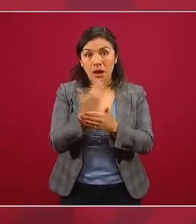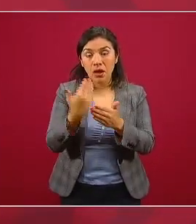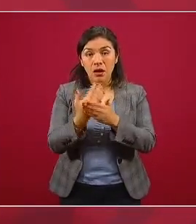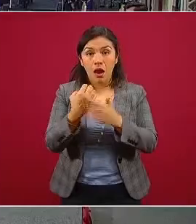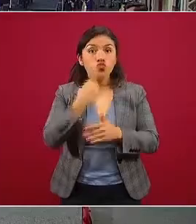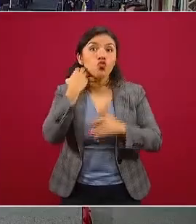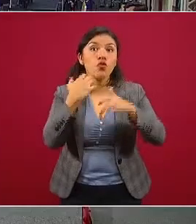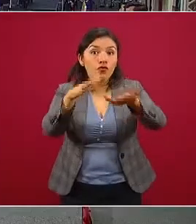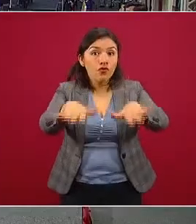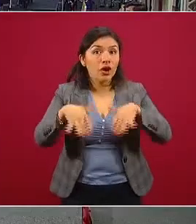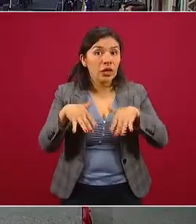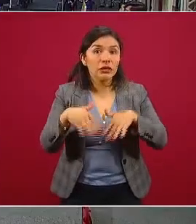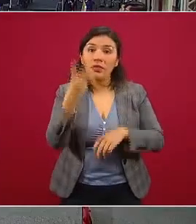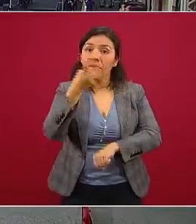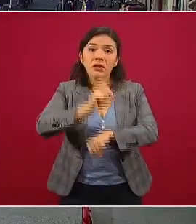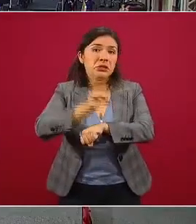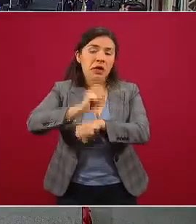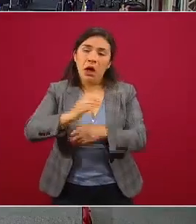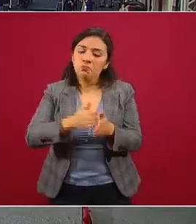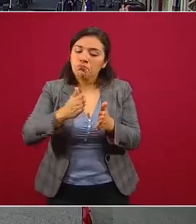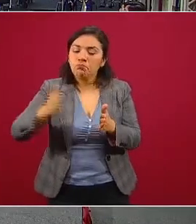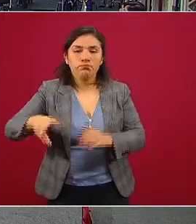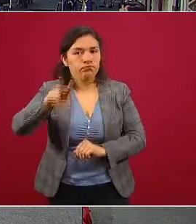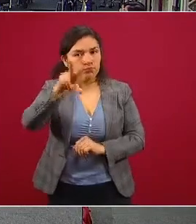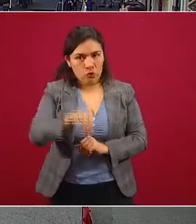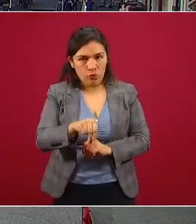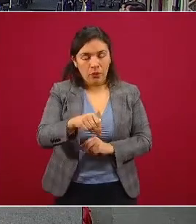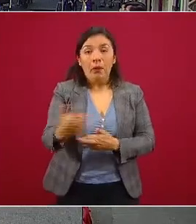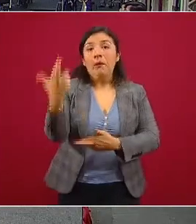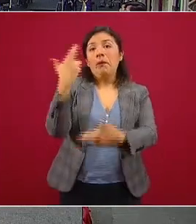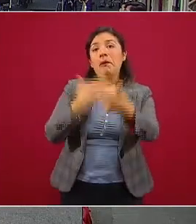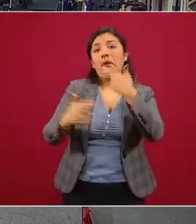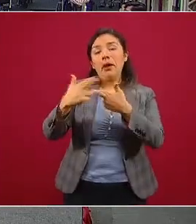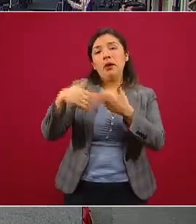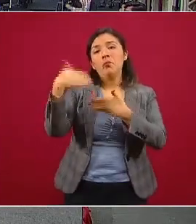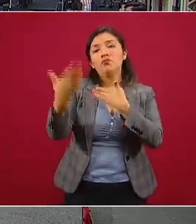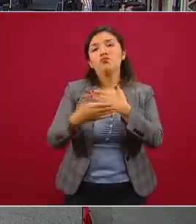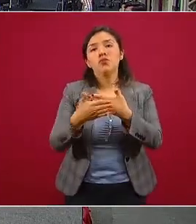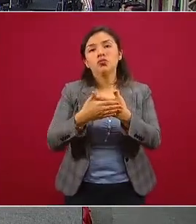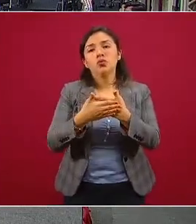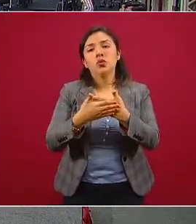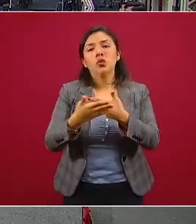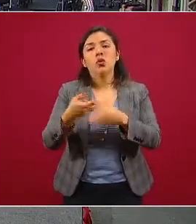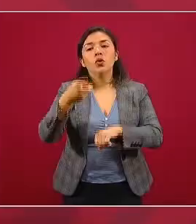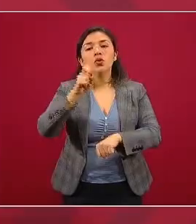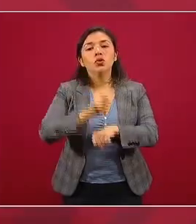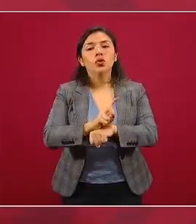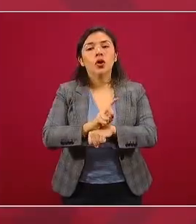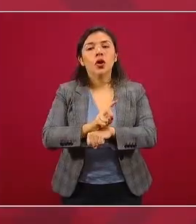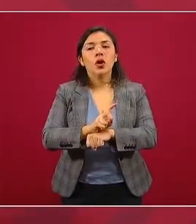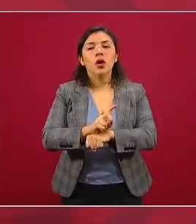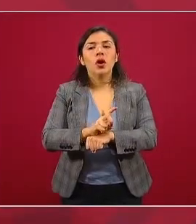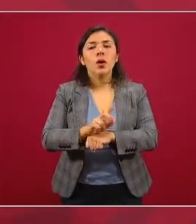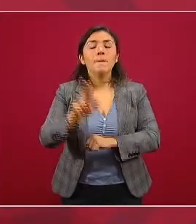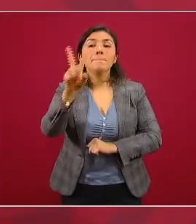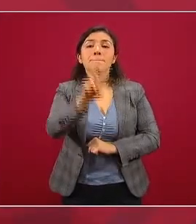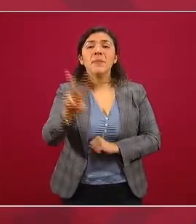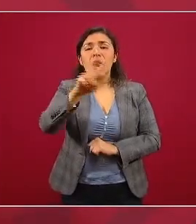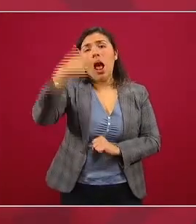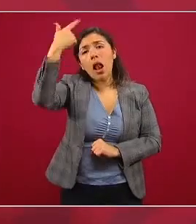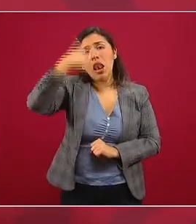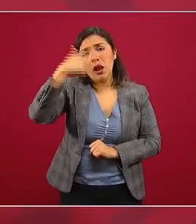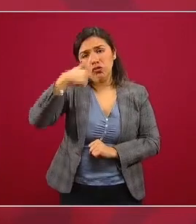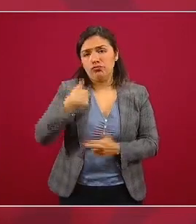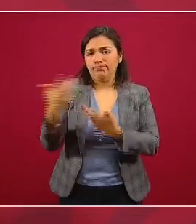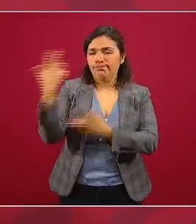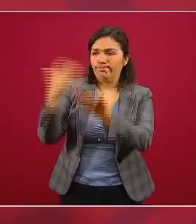aquí estos tres días. Regresamos el viernes por la noche